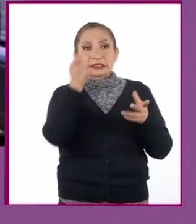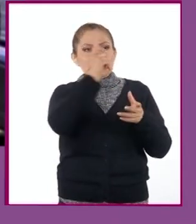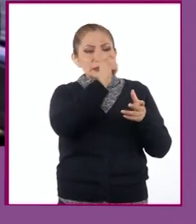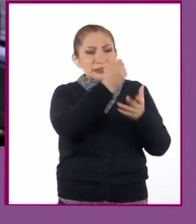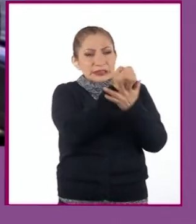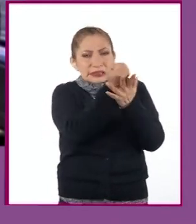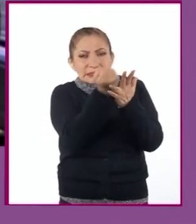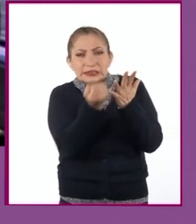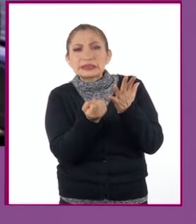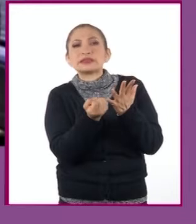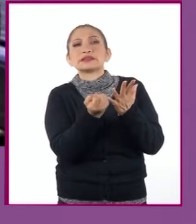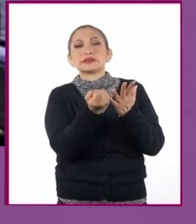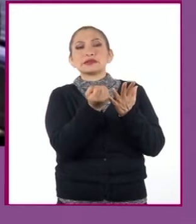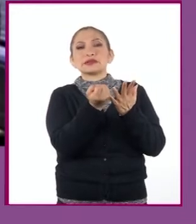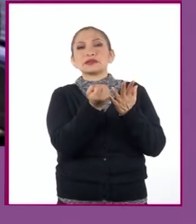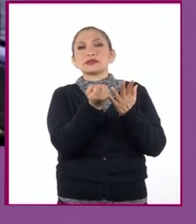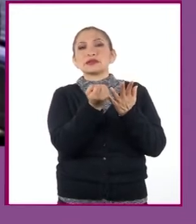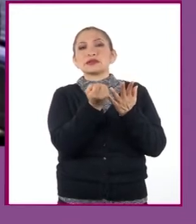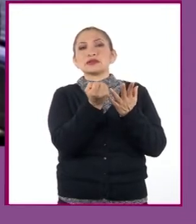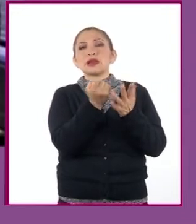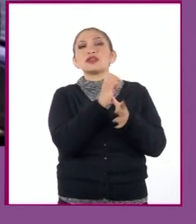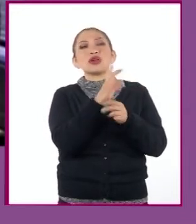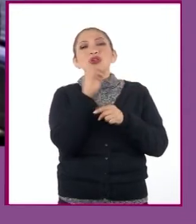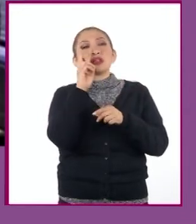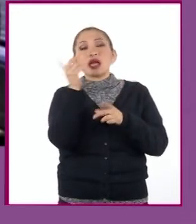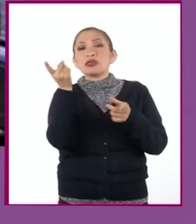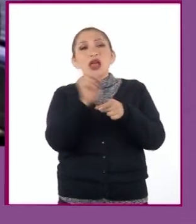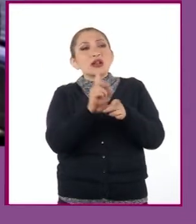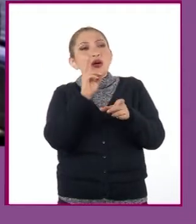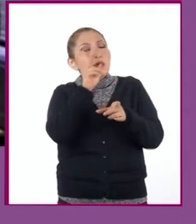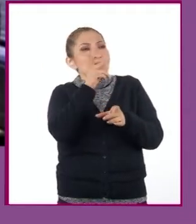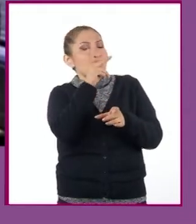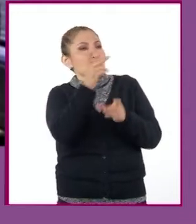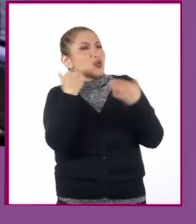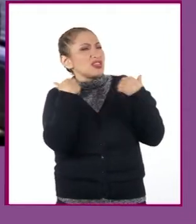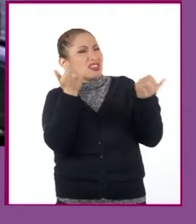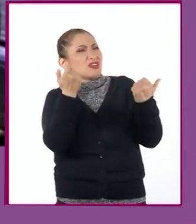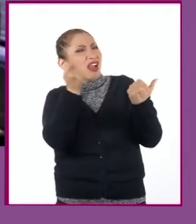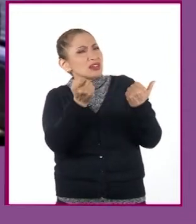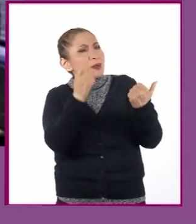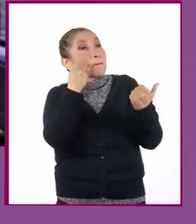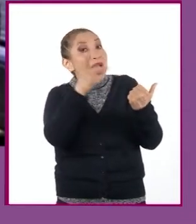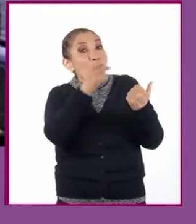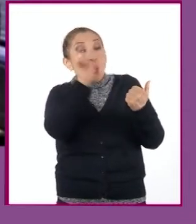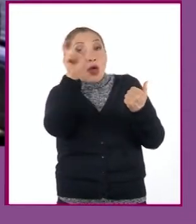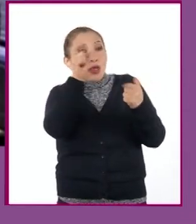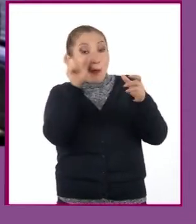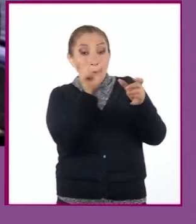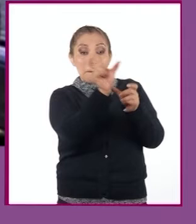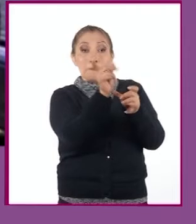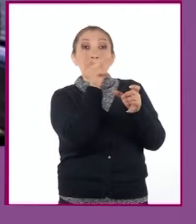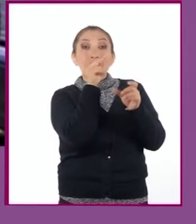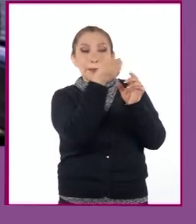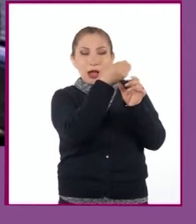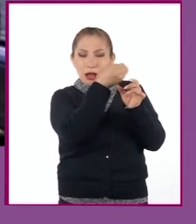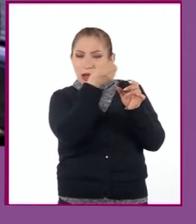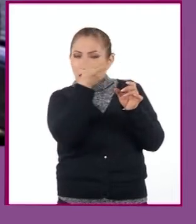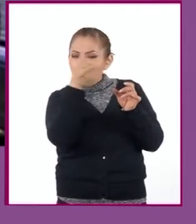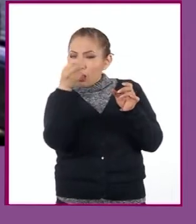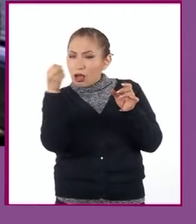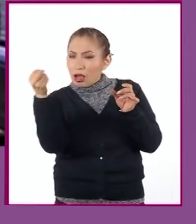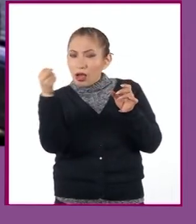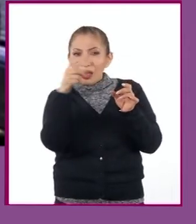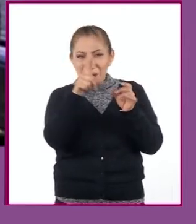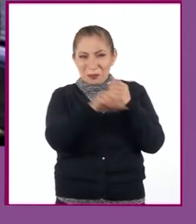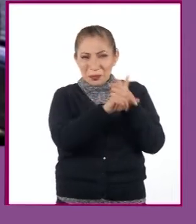sinónimos, y entonces nos encontramos todos los días con palabras que no entendemos, pero podemos enfrentarnos, digamos, a estas